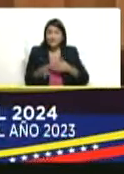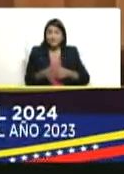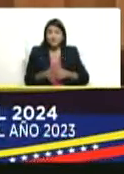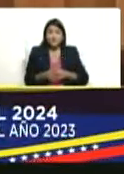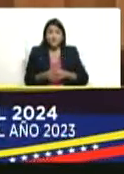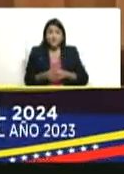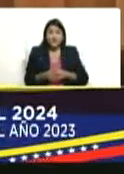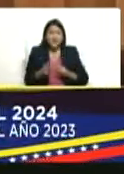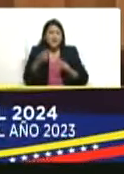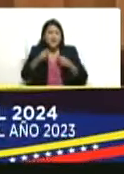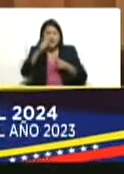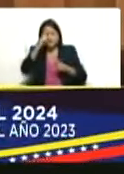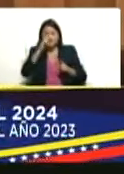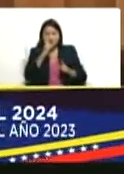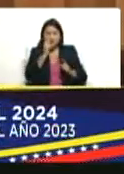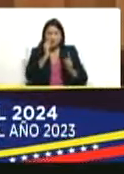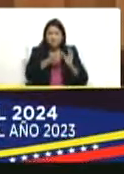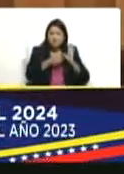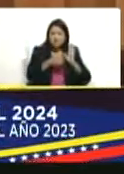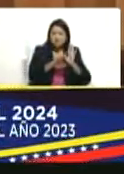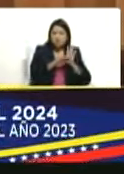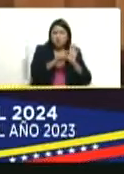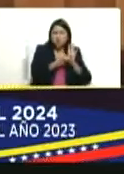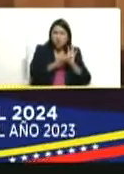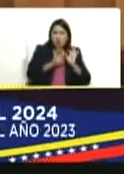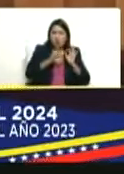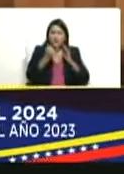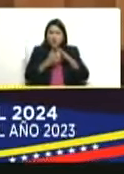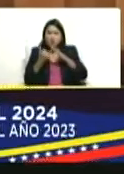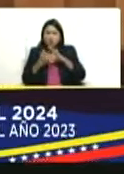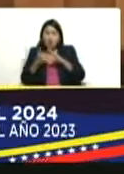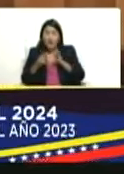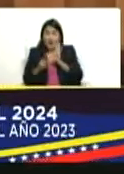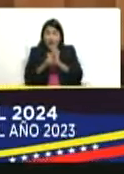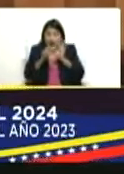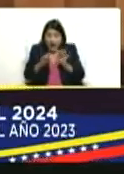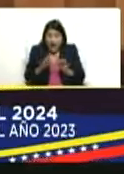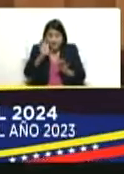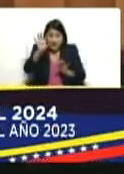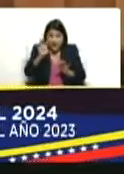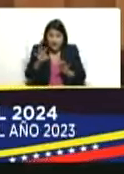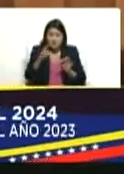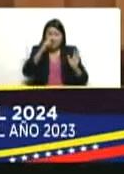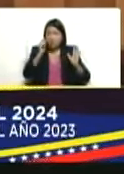Pretender pasar por encima de la Constitución y de las instituciones